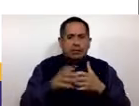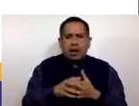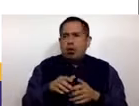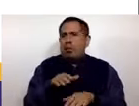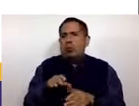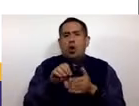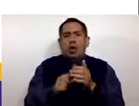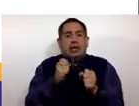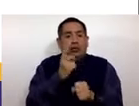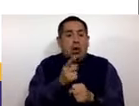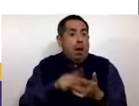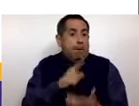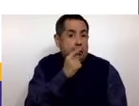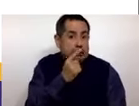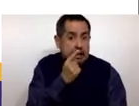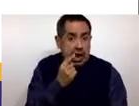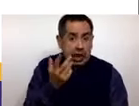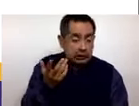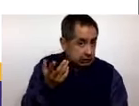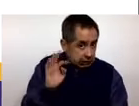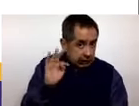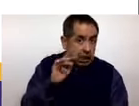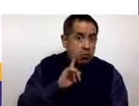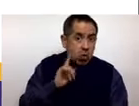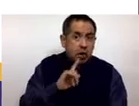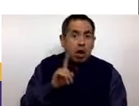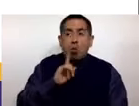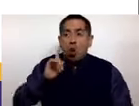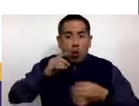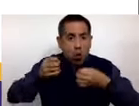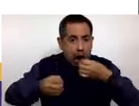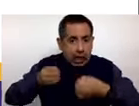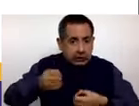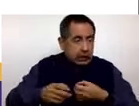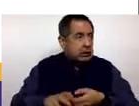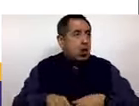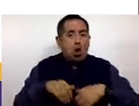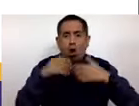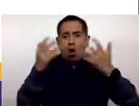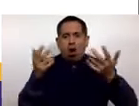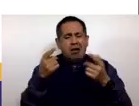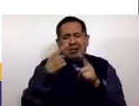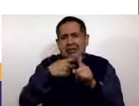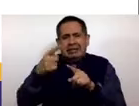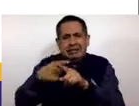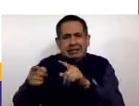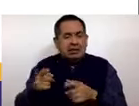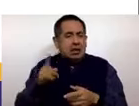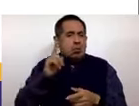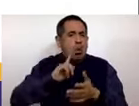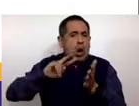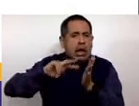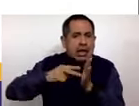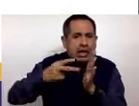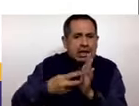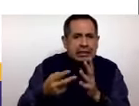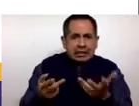de policías o juezas o no sé,